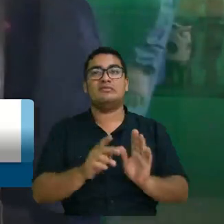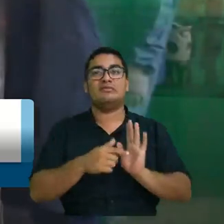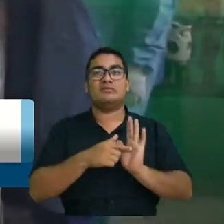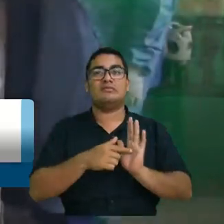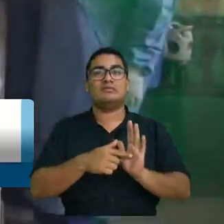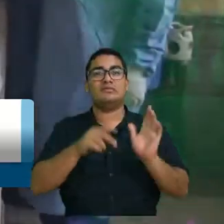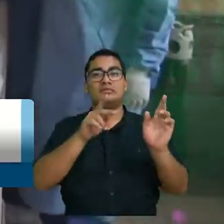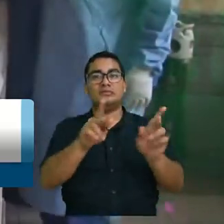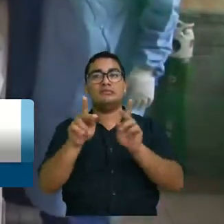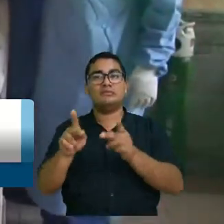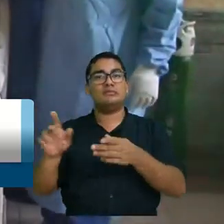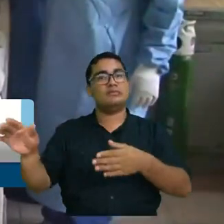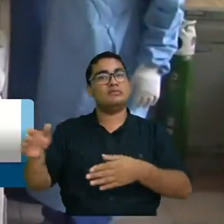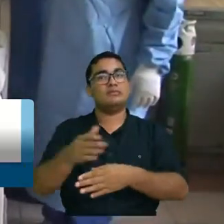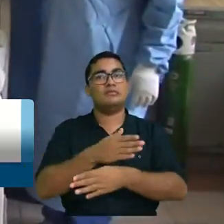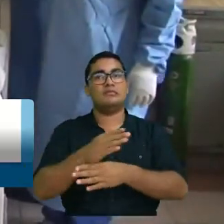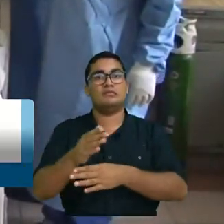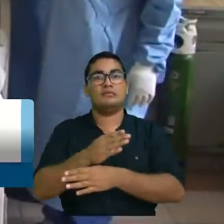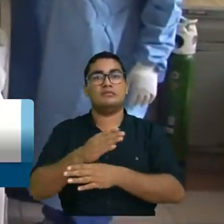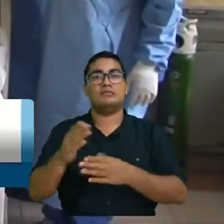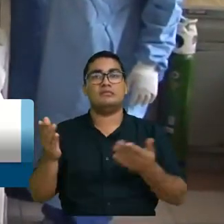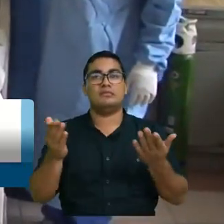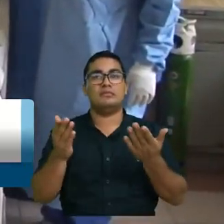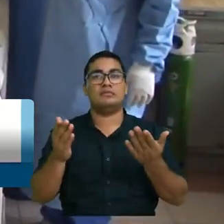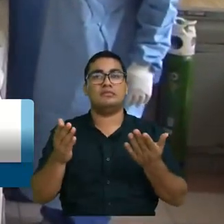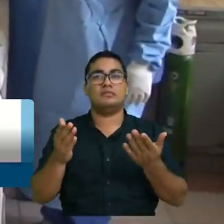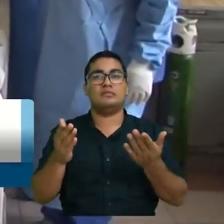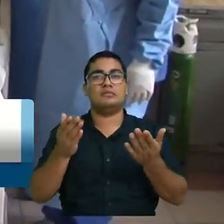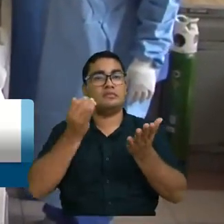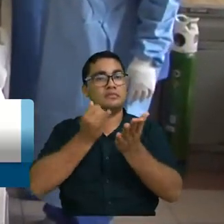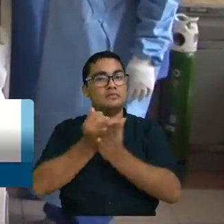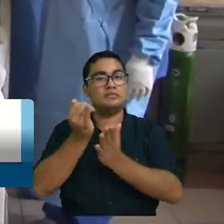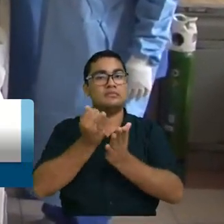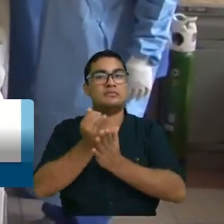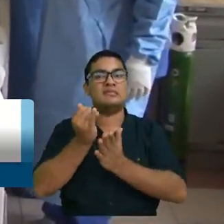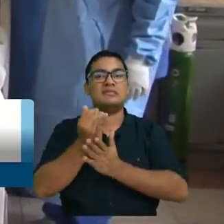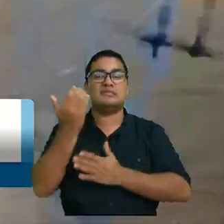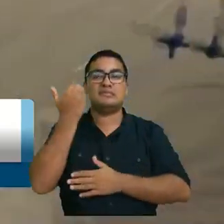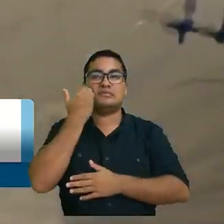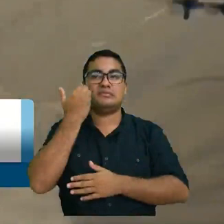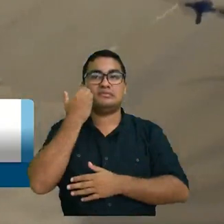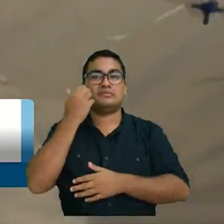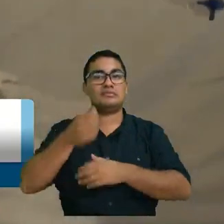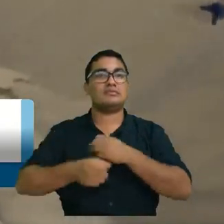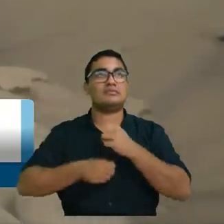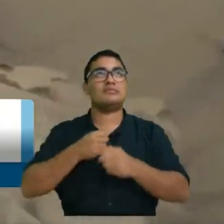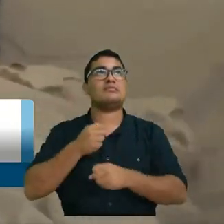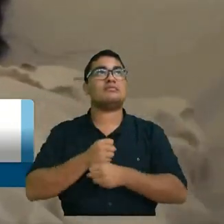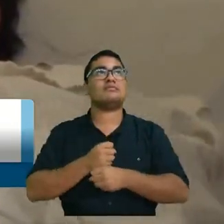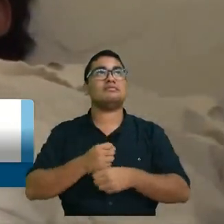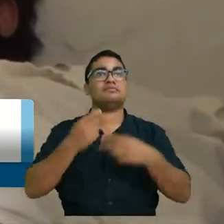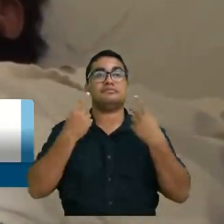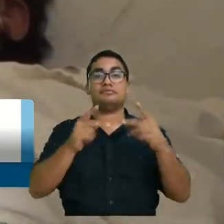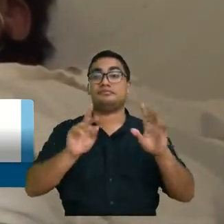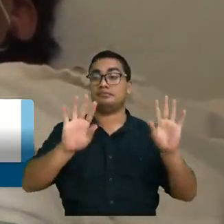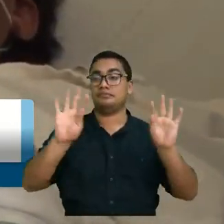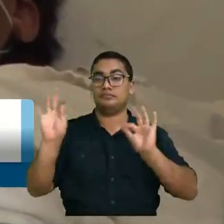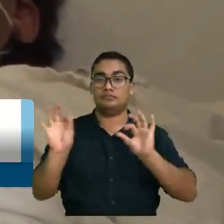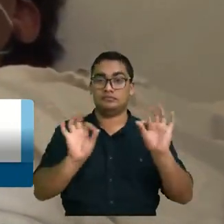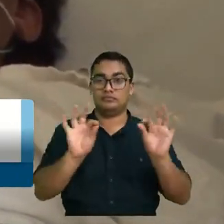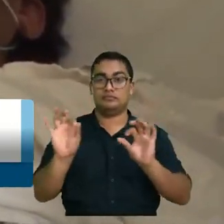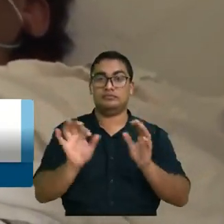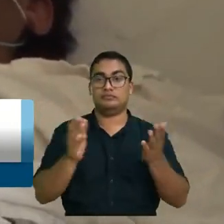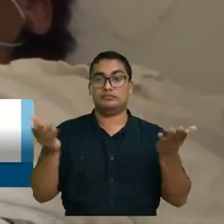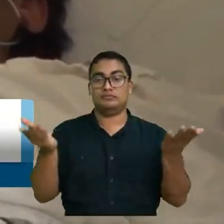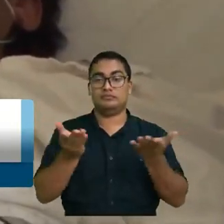tenemos varios sitios centinelas en el Ministerio de Salud que hacemos muestreo de estos virus a lo largo de todo el año, pero los casos son esporádicos. A